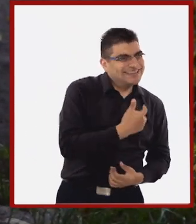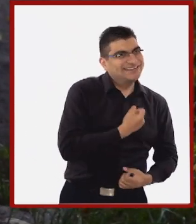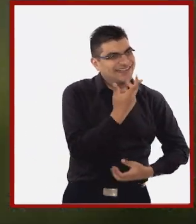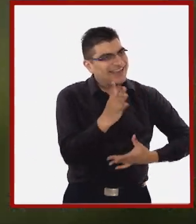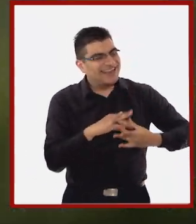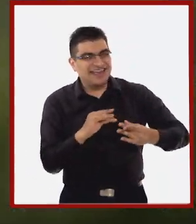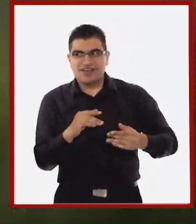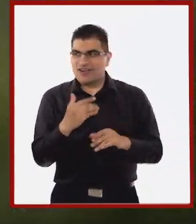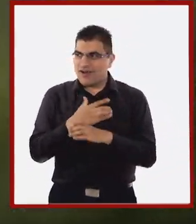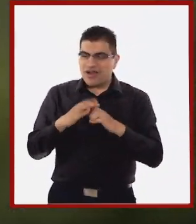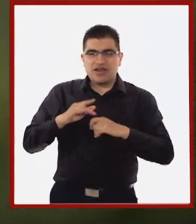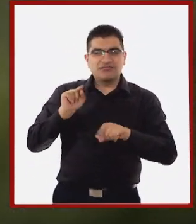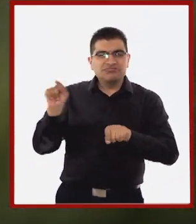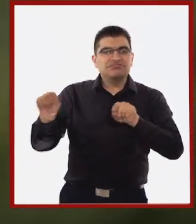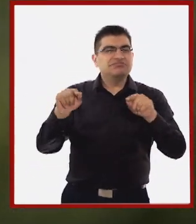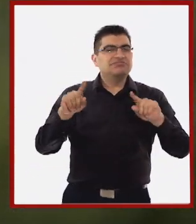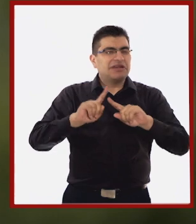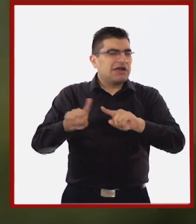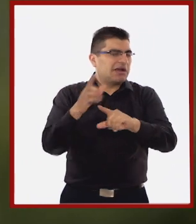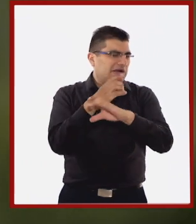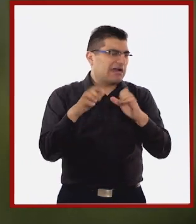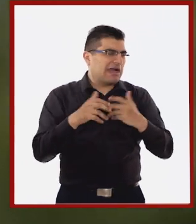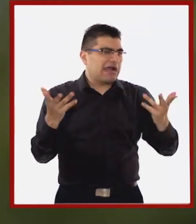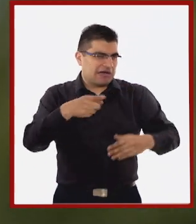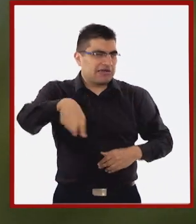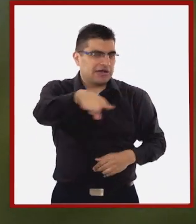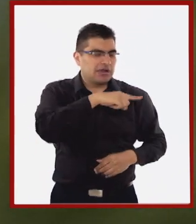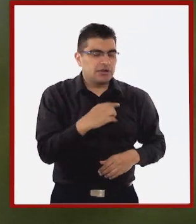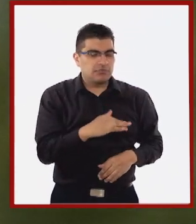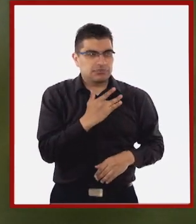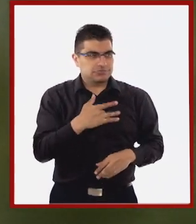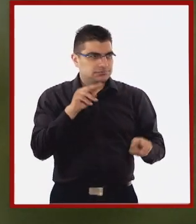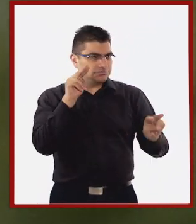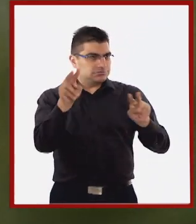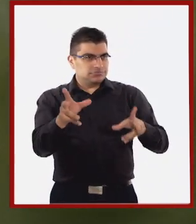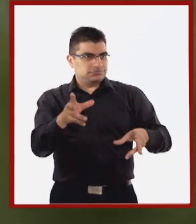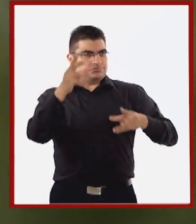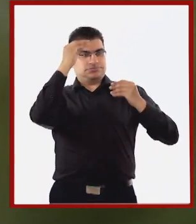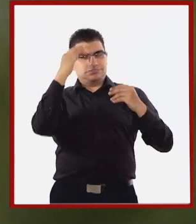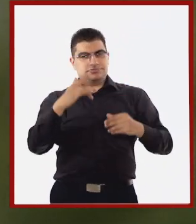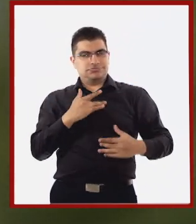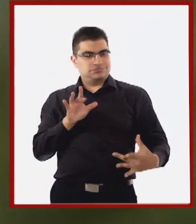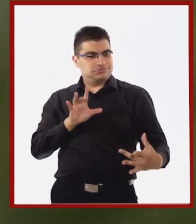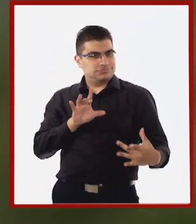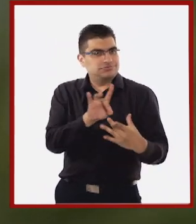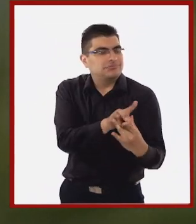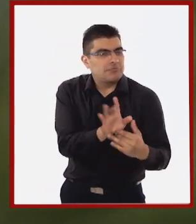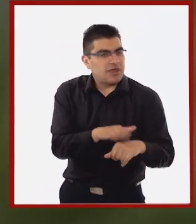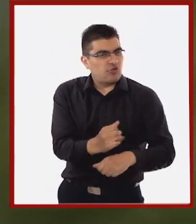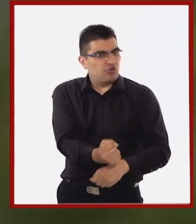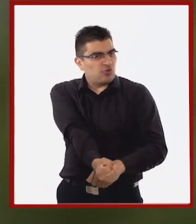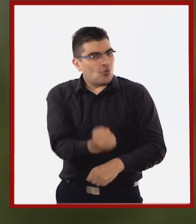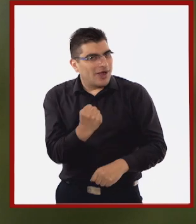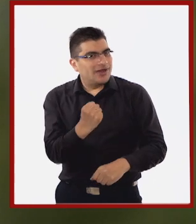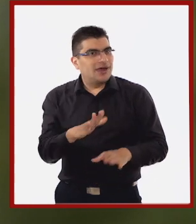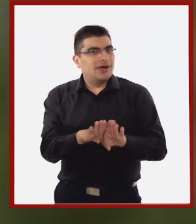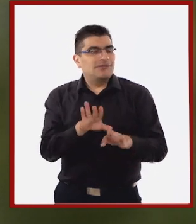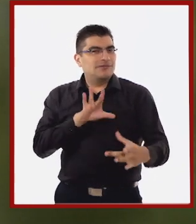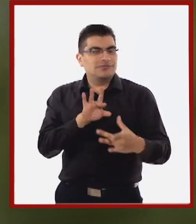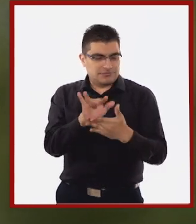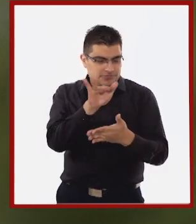cuando hacemos todas estas cosas, las podemos recibir incluso con más intensidad y más contundencia